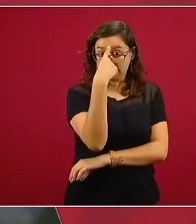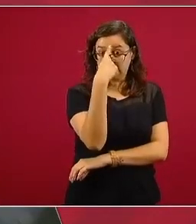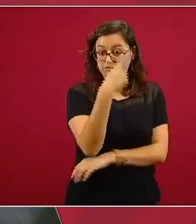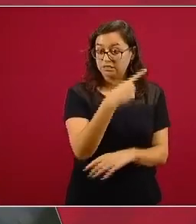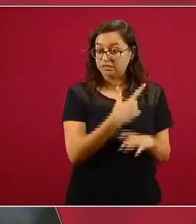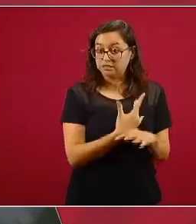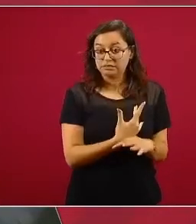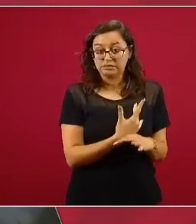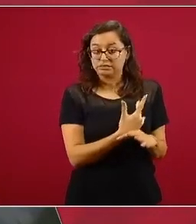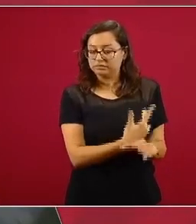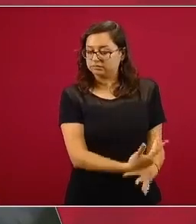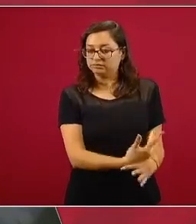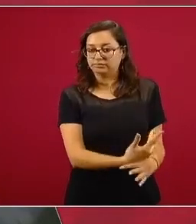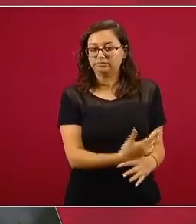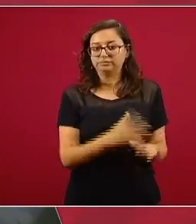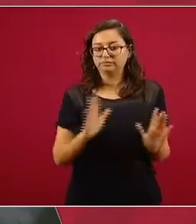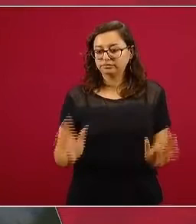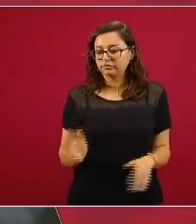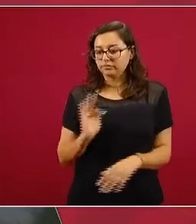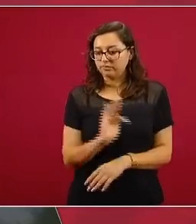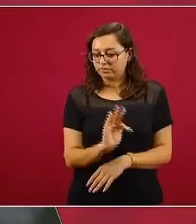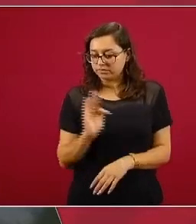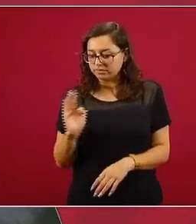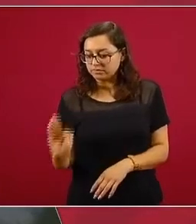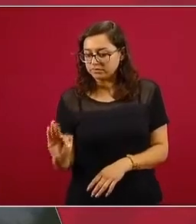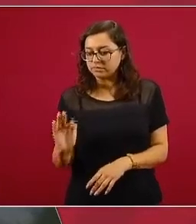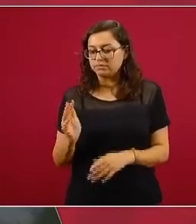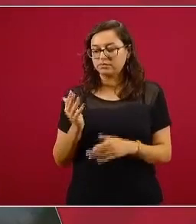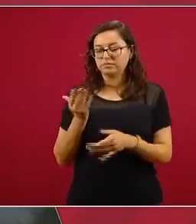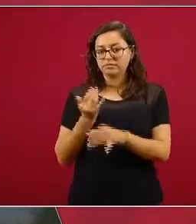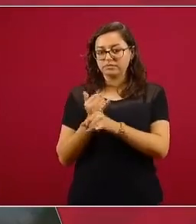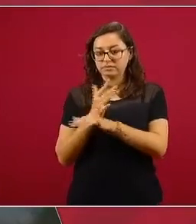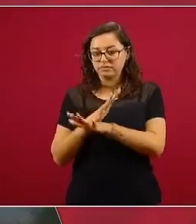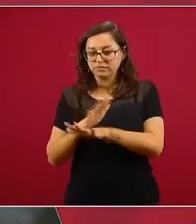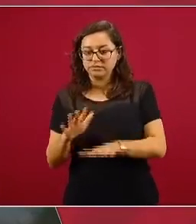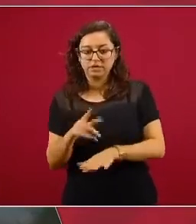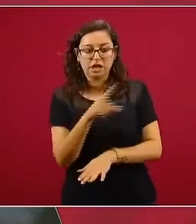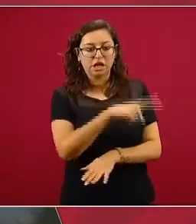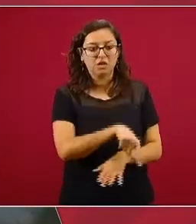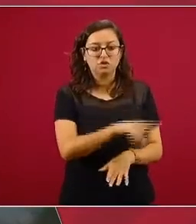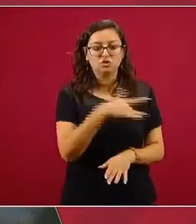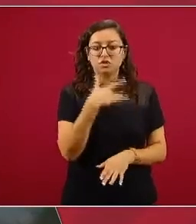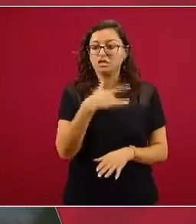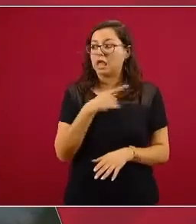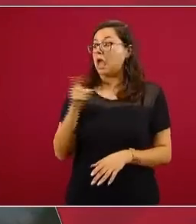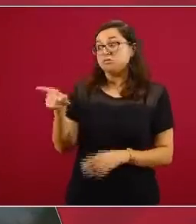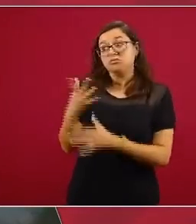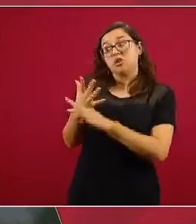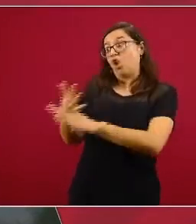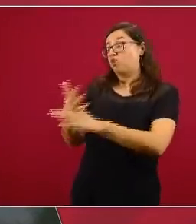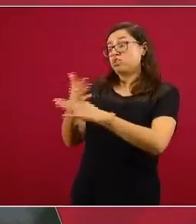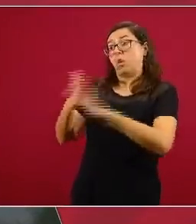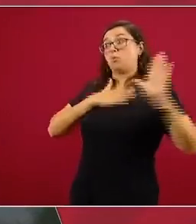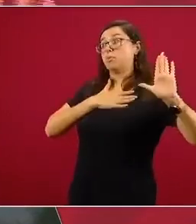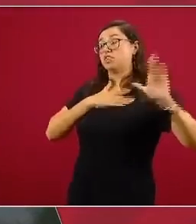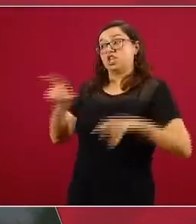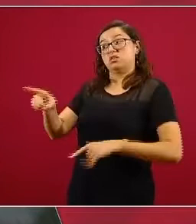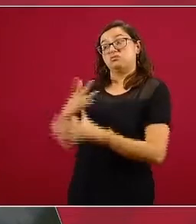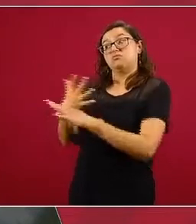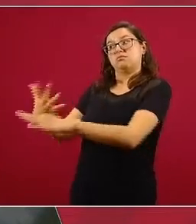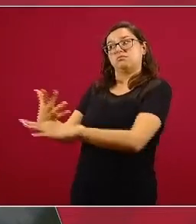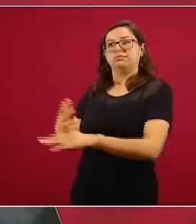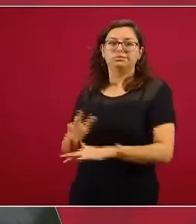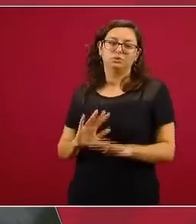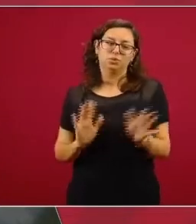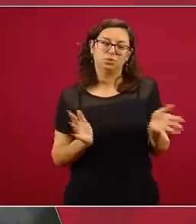dice un dato, una fecha, lo toman como que fuera una promesa. Entonces, hay cosas que dependen